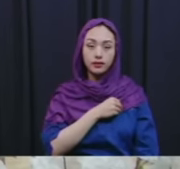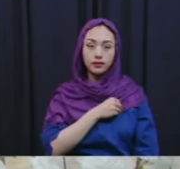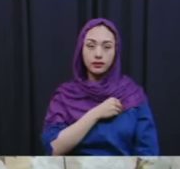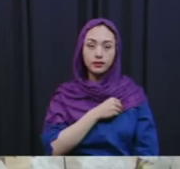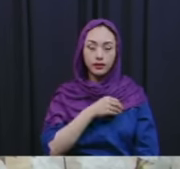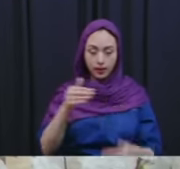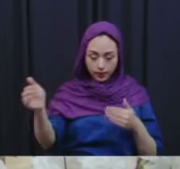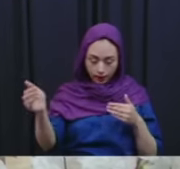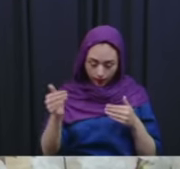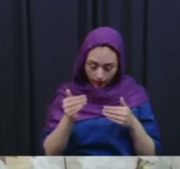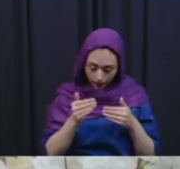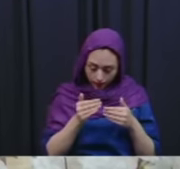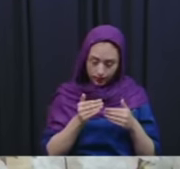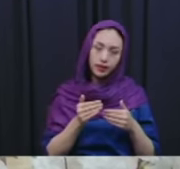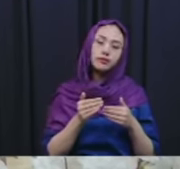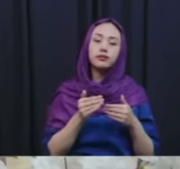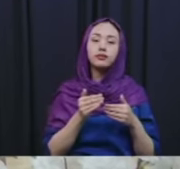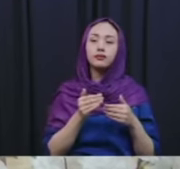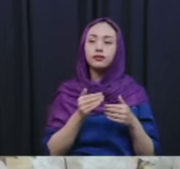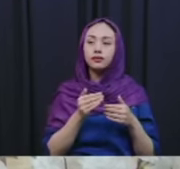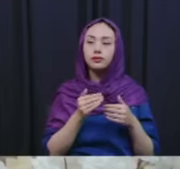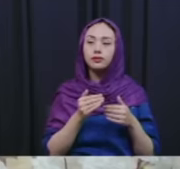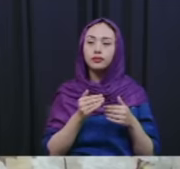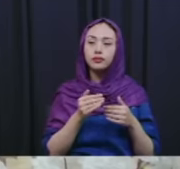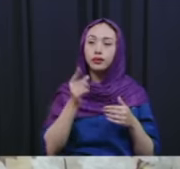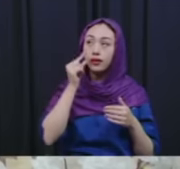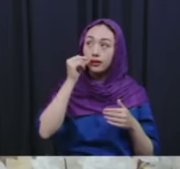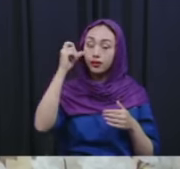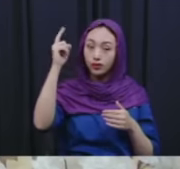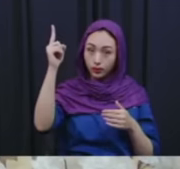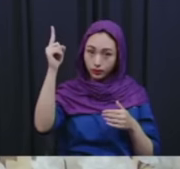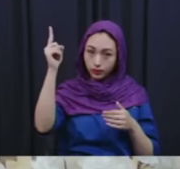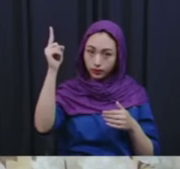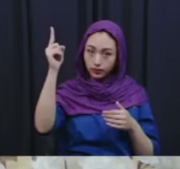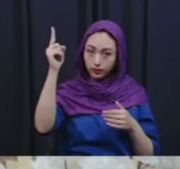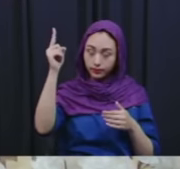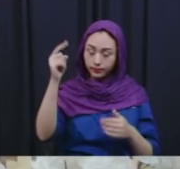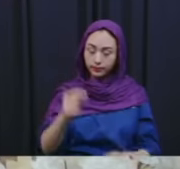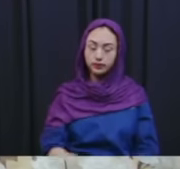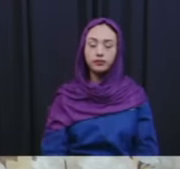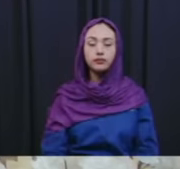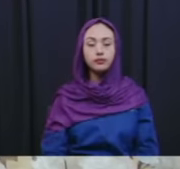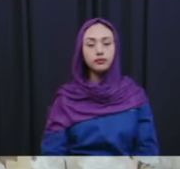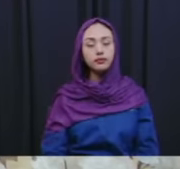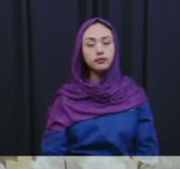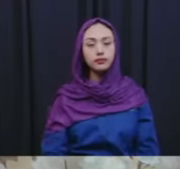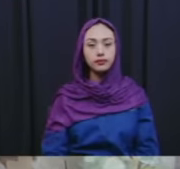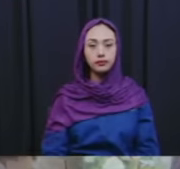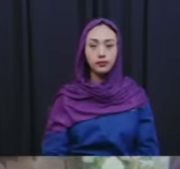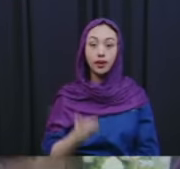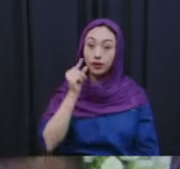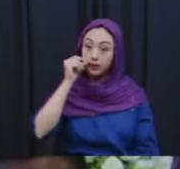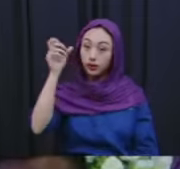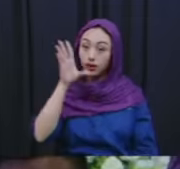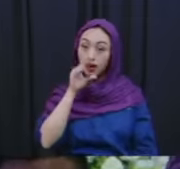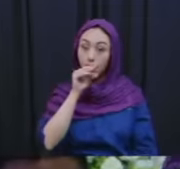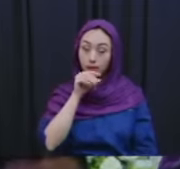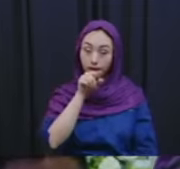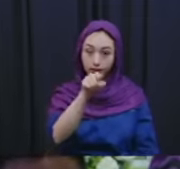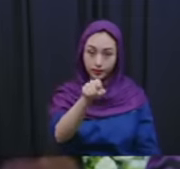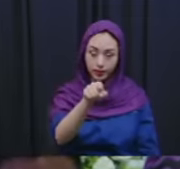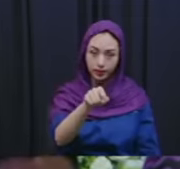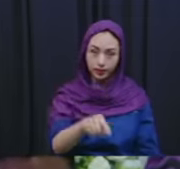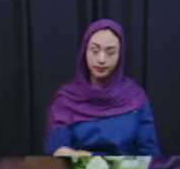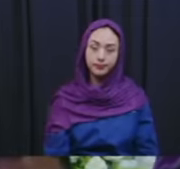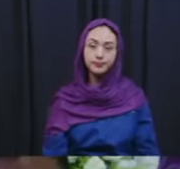hoy al señor no te resistas es el señor hablando a tu vida es el